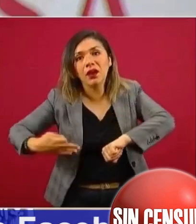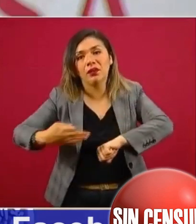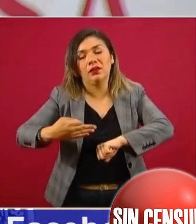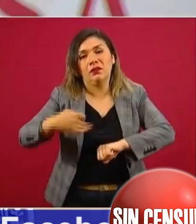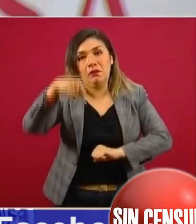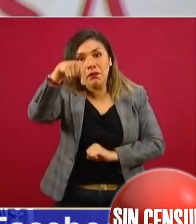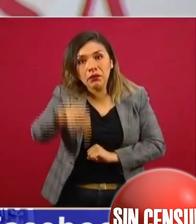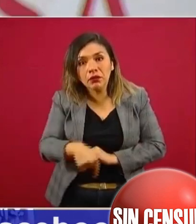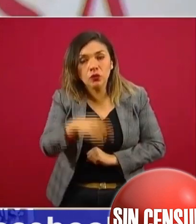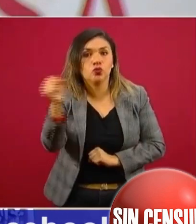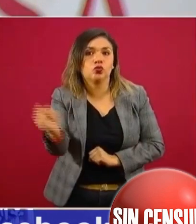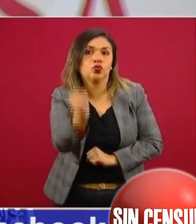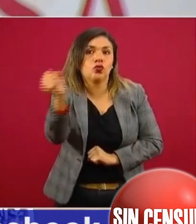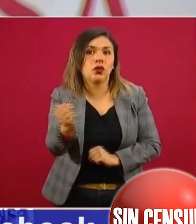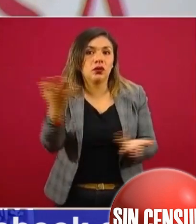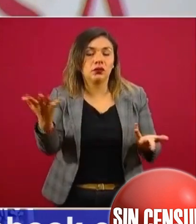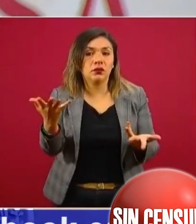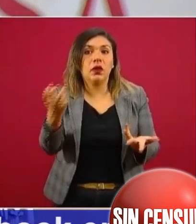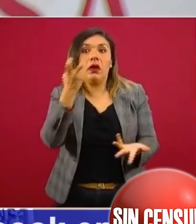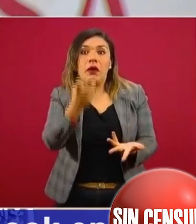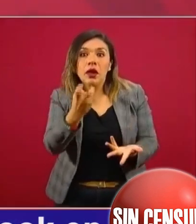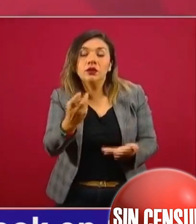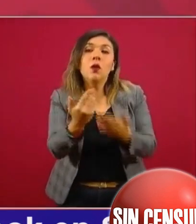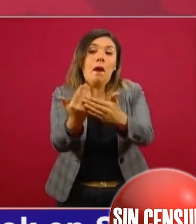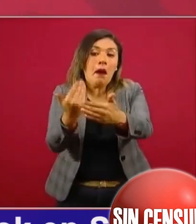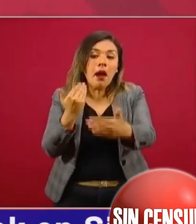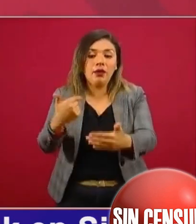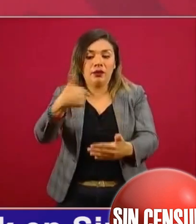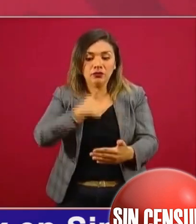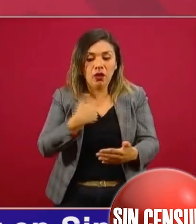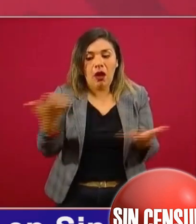tarde, y eso nos permitió